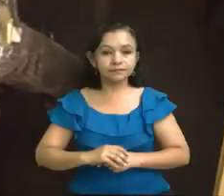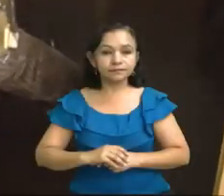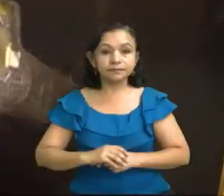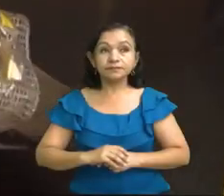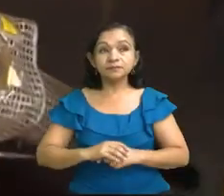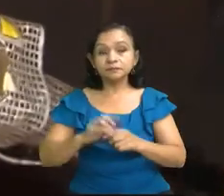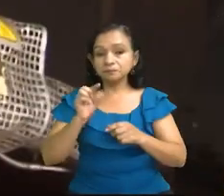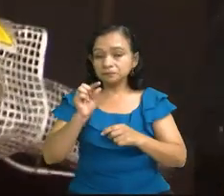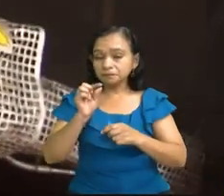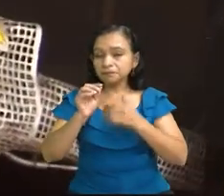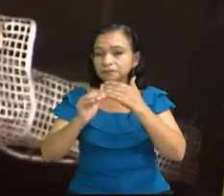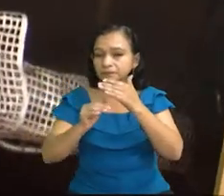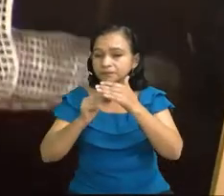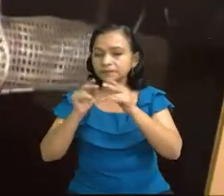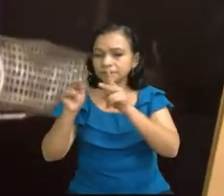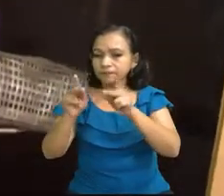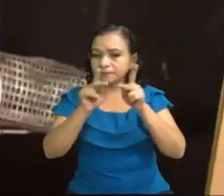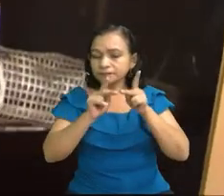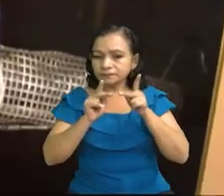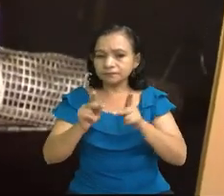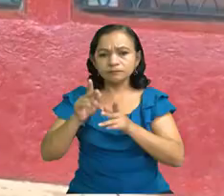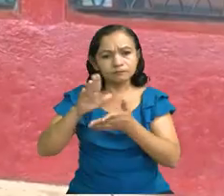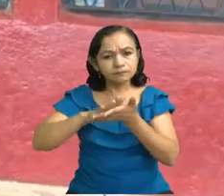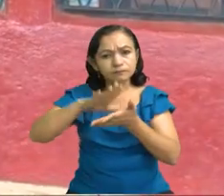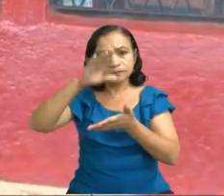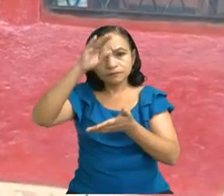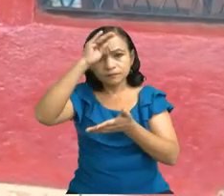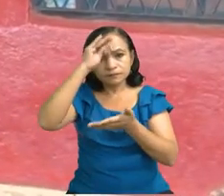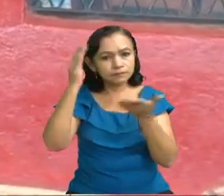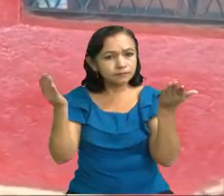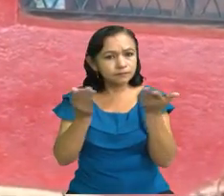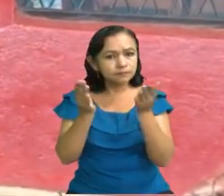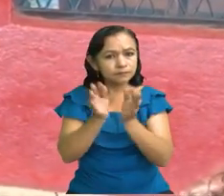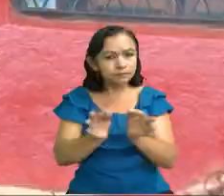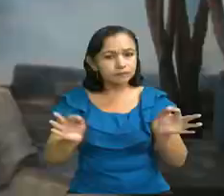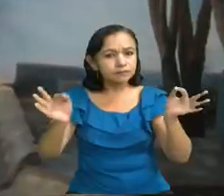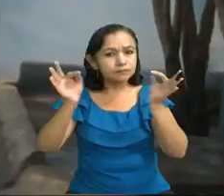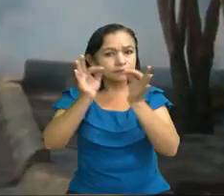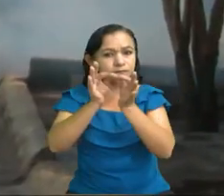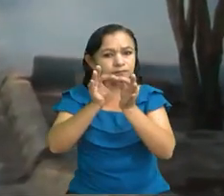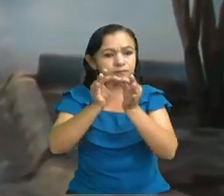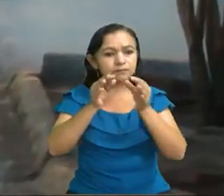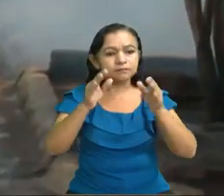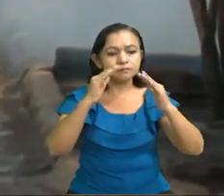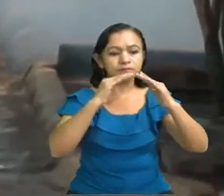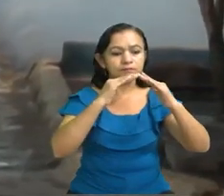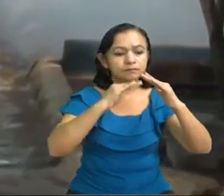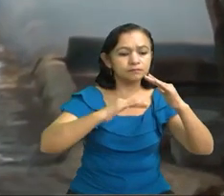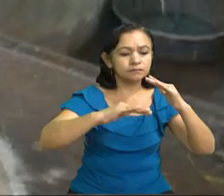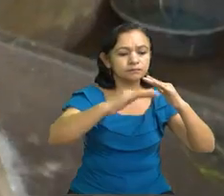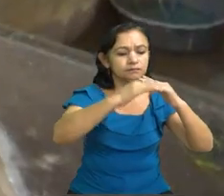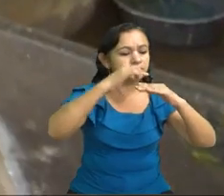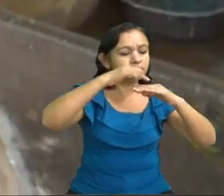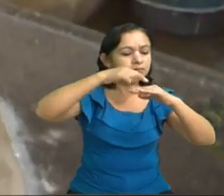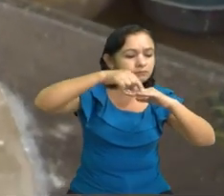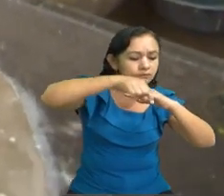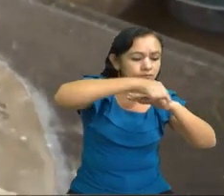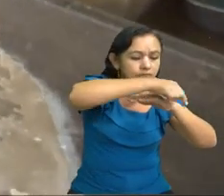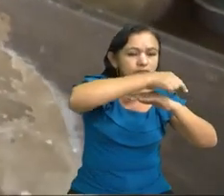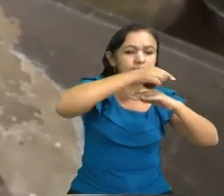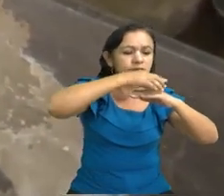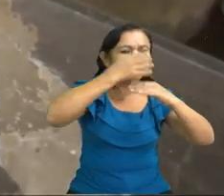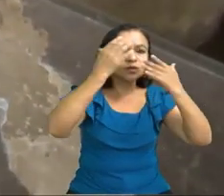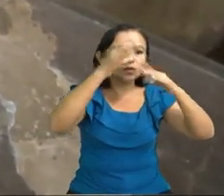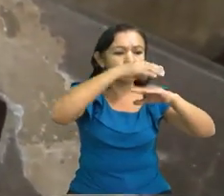Poco a poco la población está tomando conciencia de la importancia que tiene eliminar de patios, techos y canaletas todo objeto que